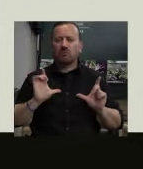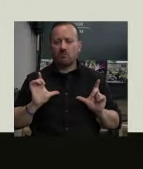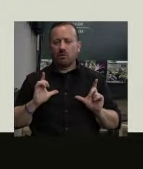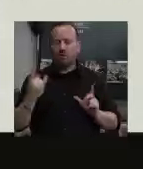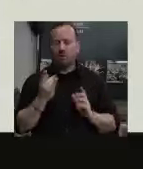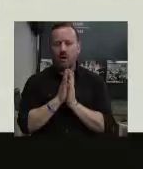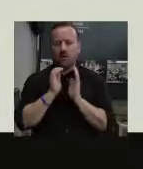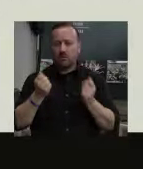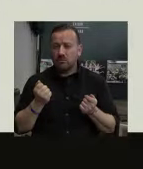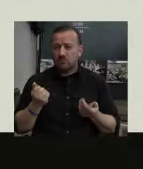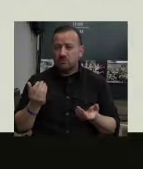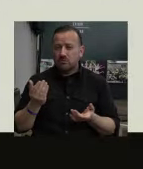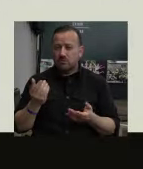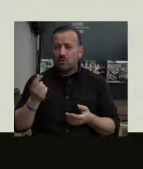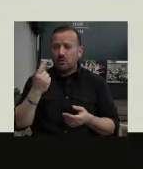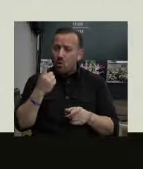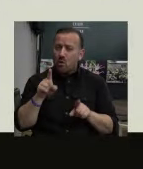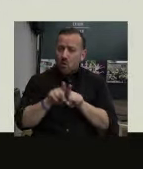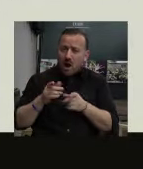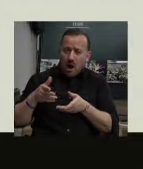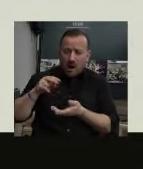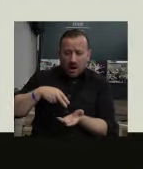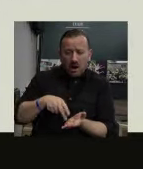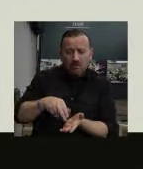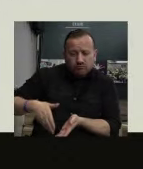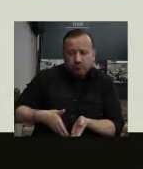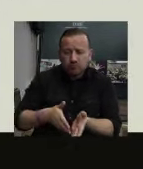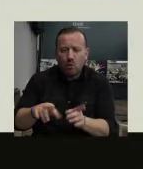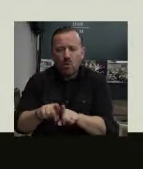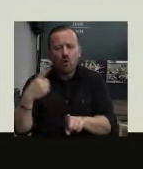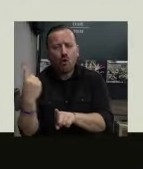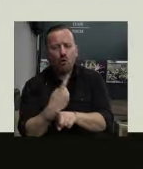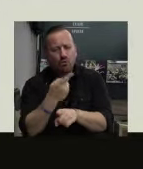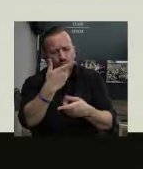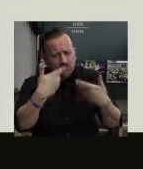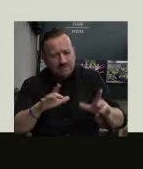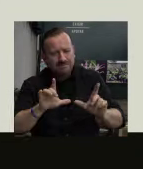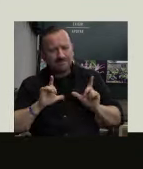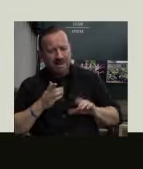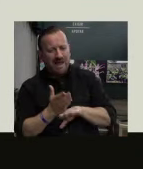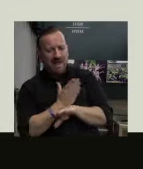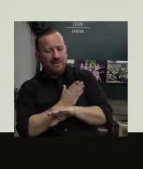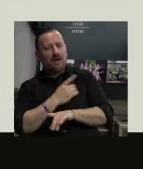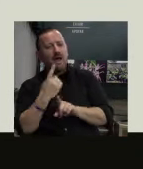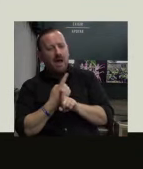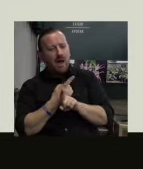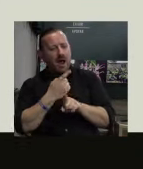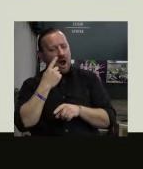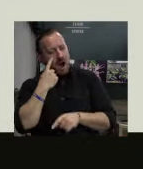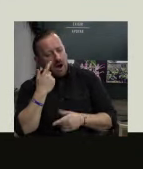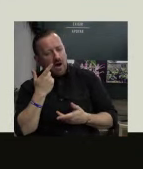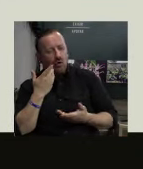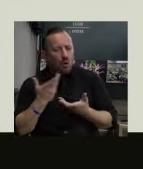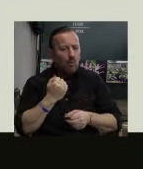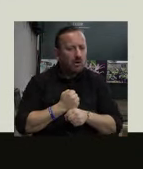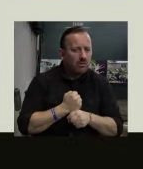Tomás uno de los caminos es conversar con alguien que egresó de esta casa de este claustro ver el desempeño de